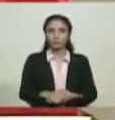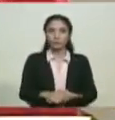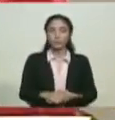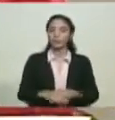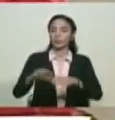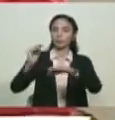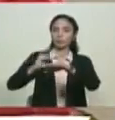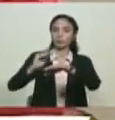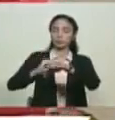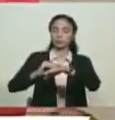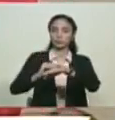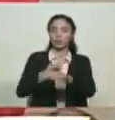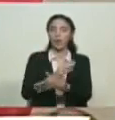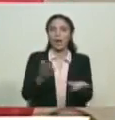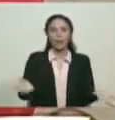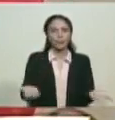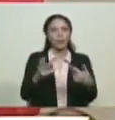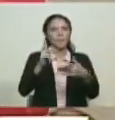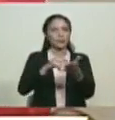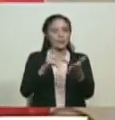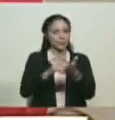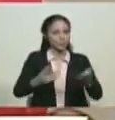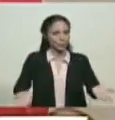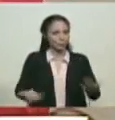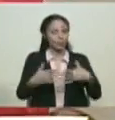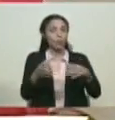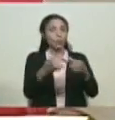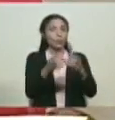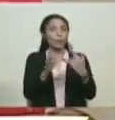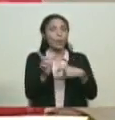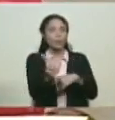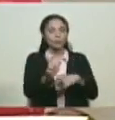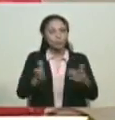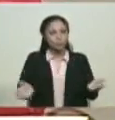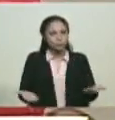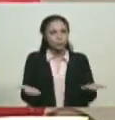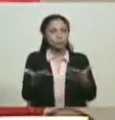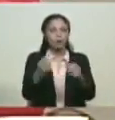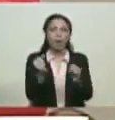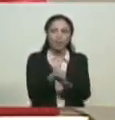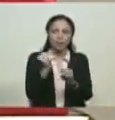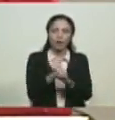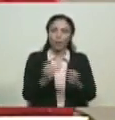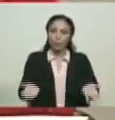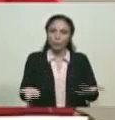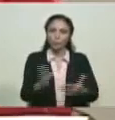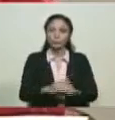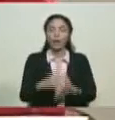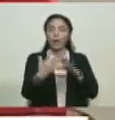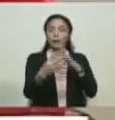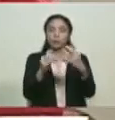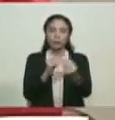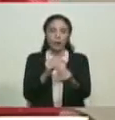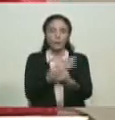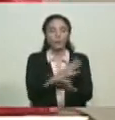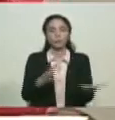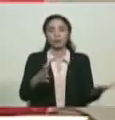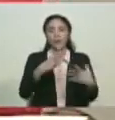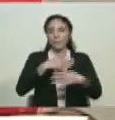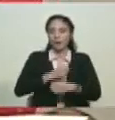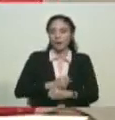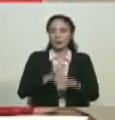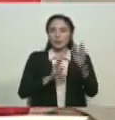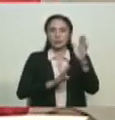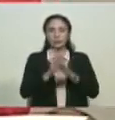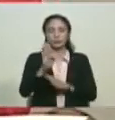llamado a la participación activa de nuestro partido esa renovación de la esperanza que es ha surgido